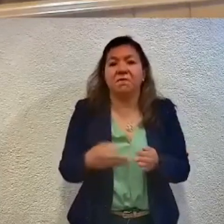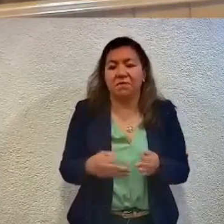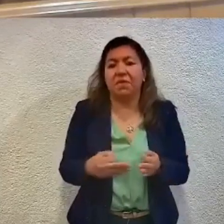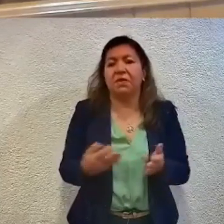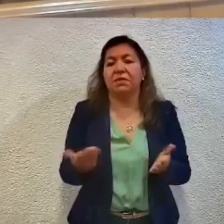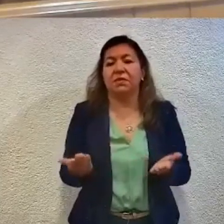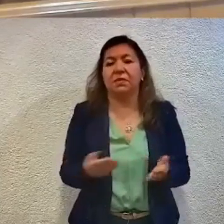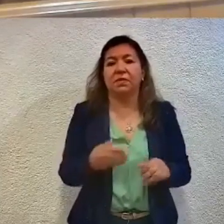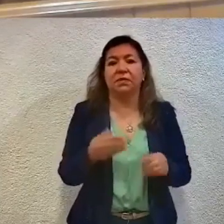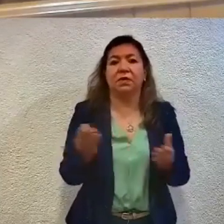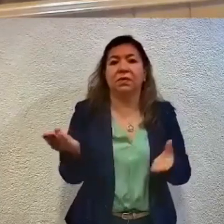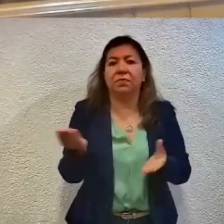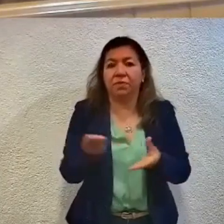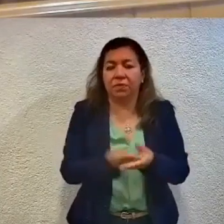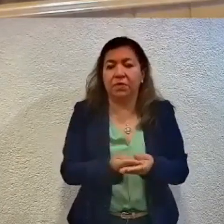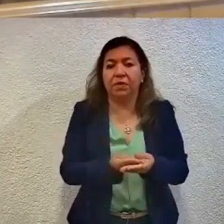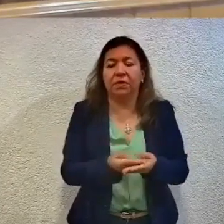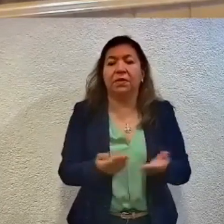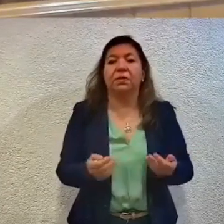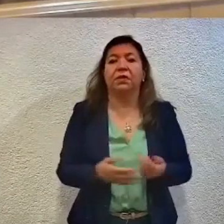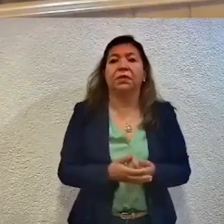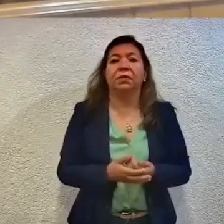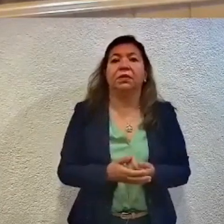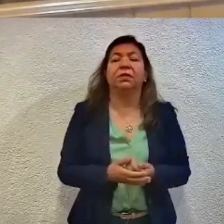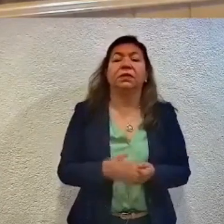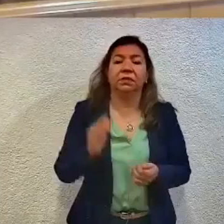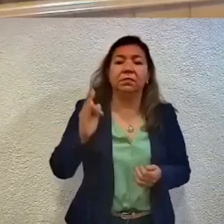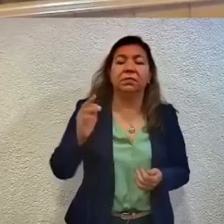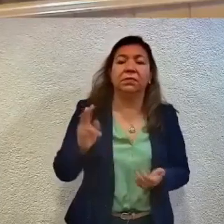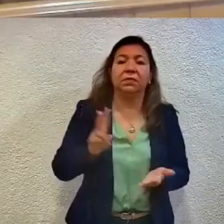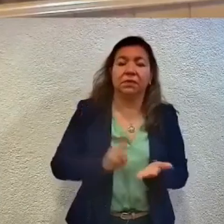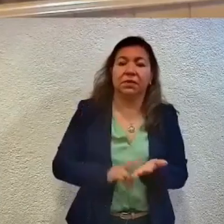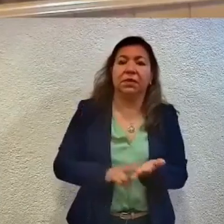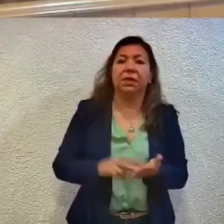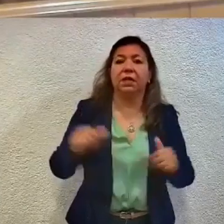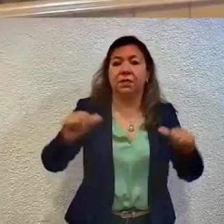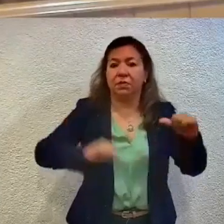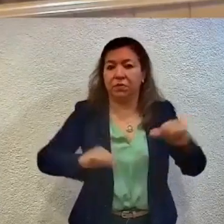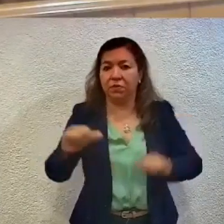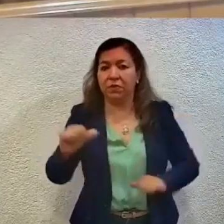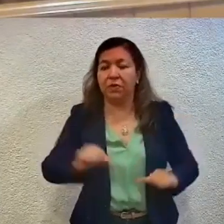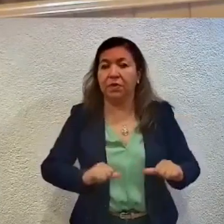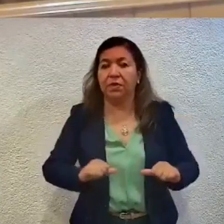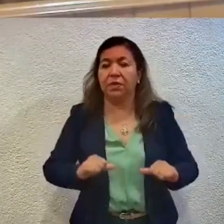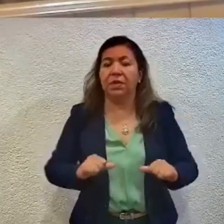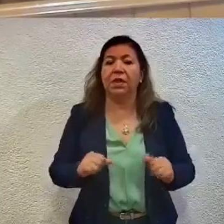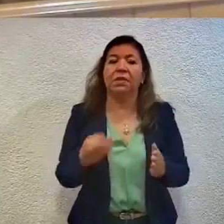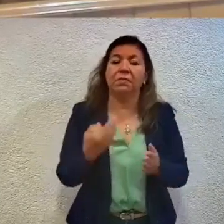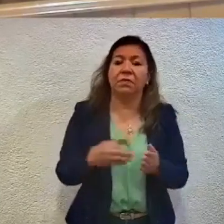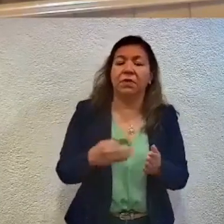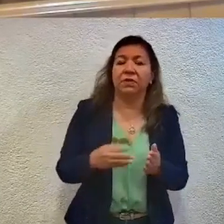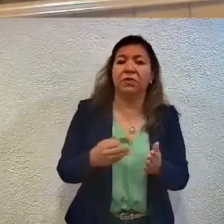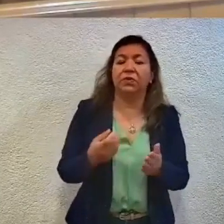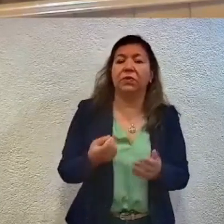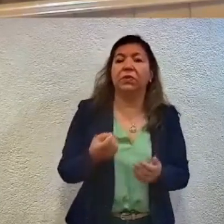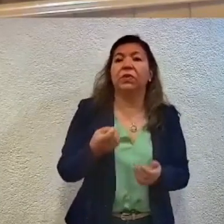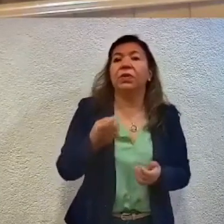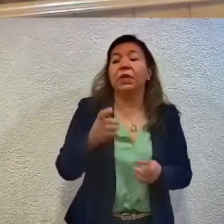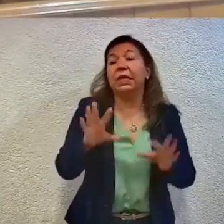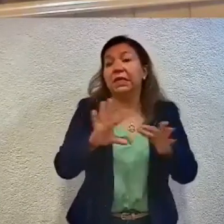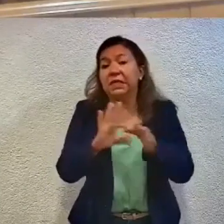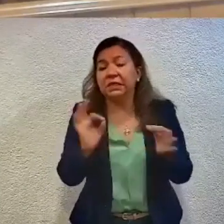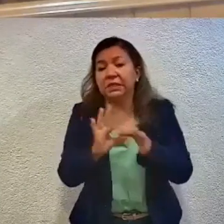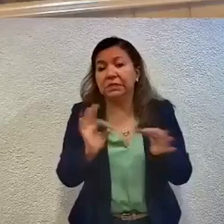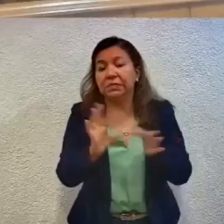postre inoperante. Lo fundado del agravio estriba en que, efectivamente, la autoridad responsable omitió explicar